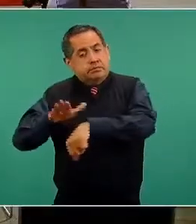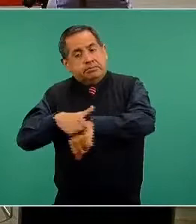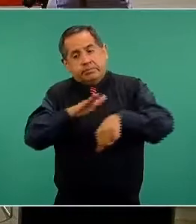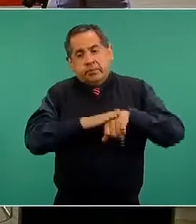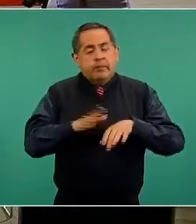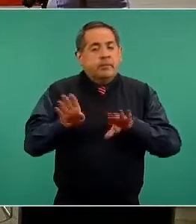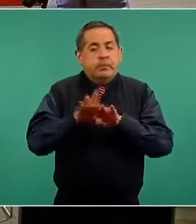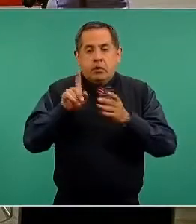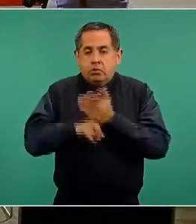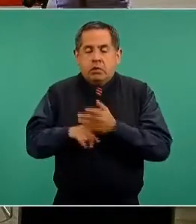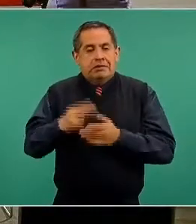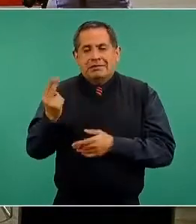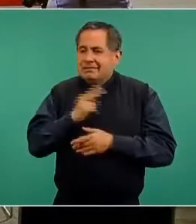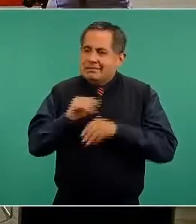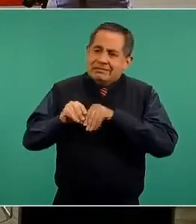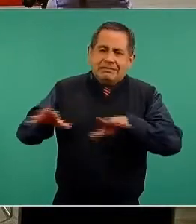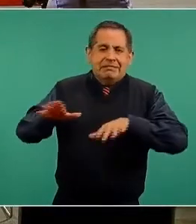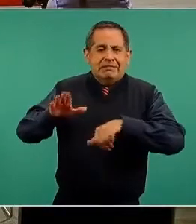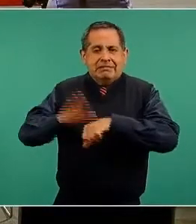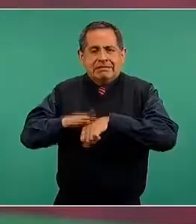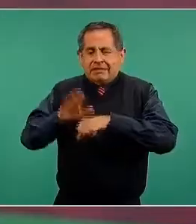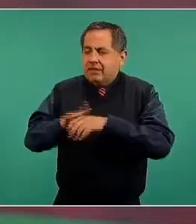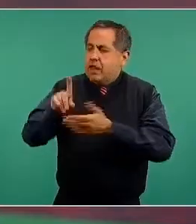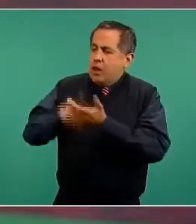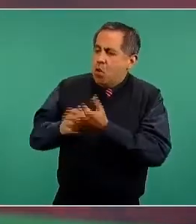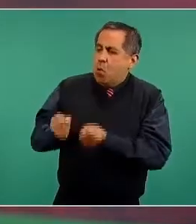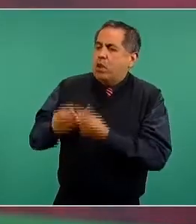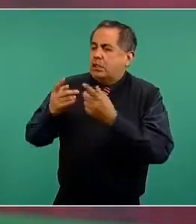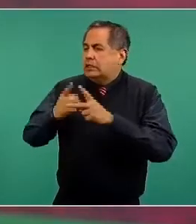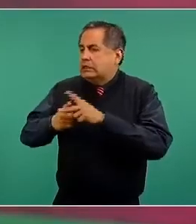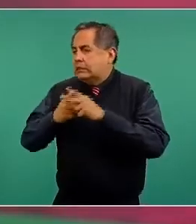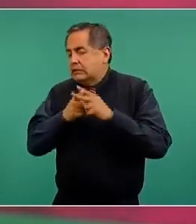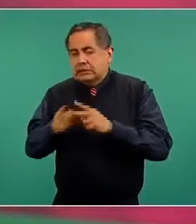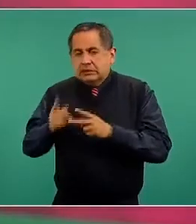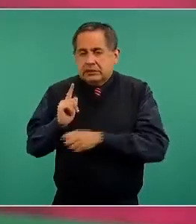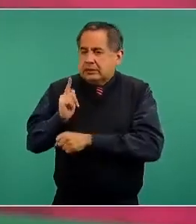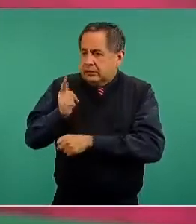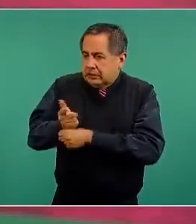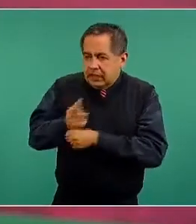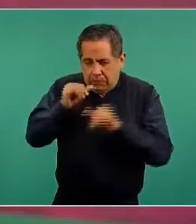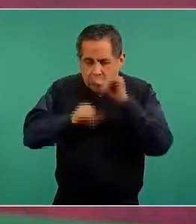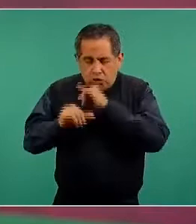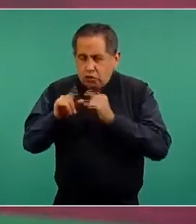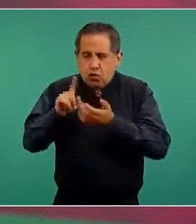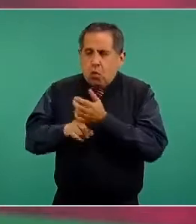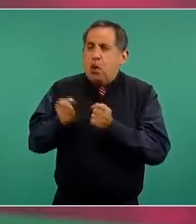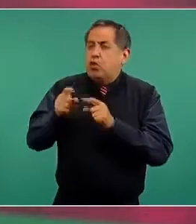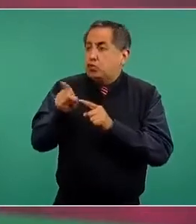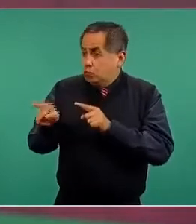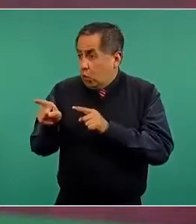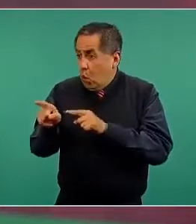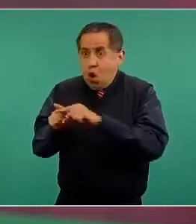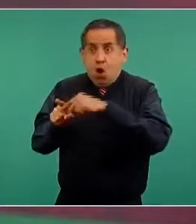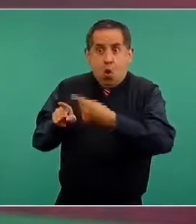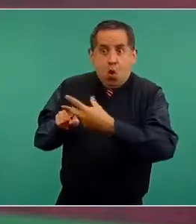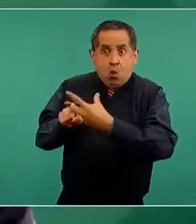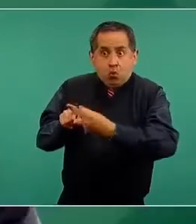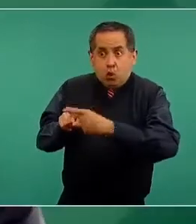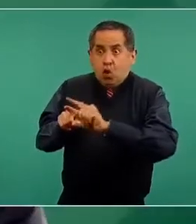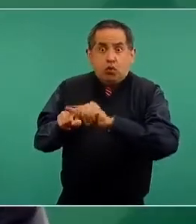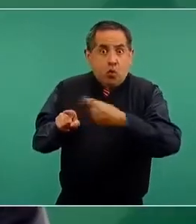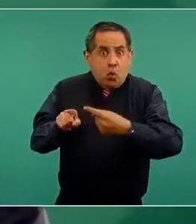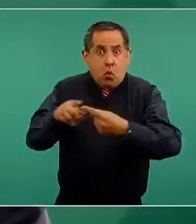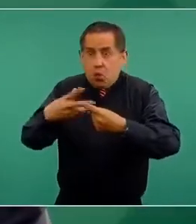uso amplio de las definiciones de caso que no dependen del diagnóstico por laboratorio. Recordar que aquí, desde mayo,